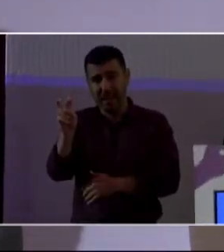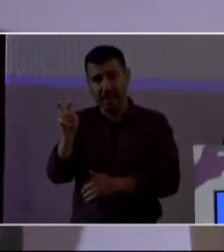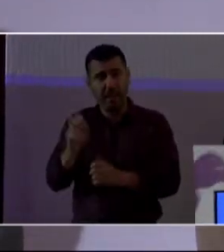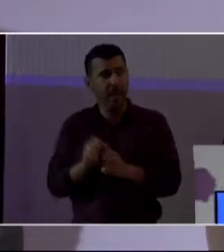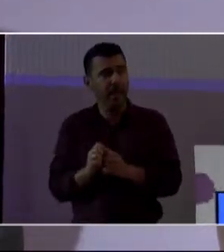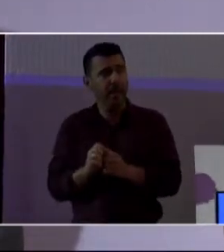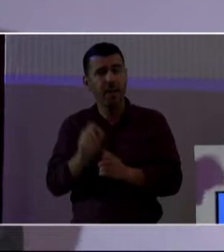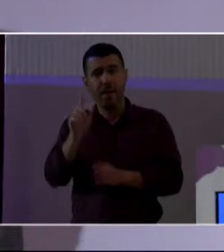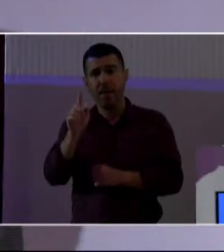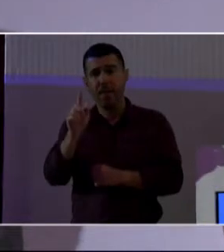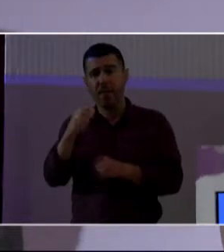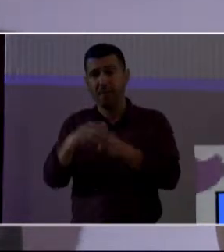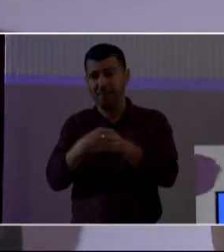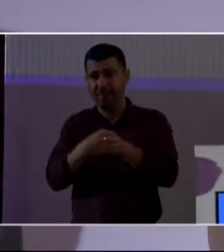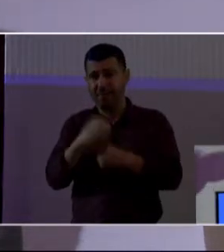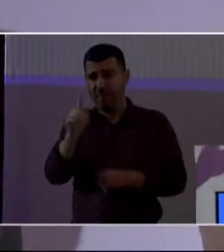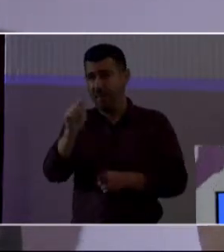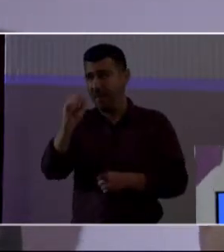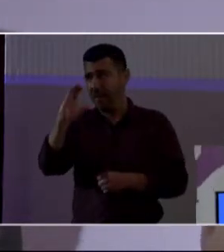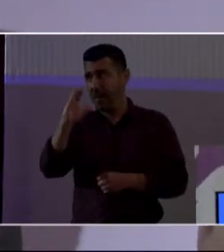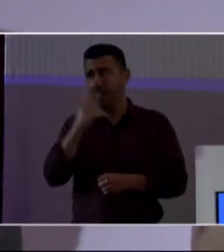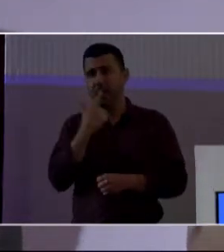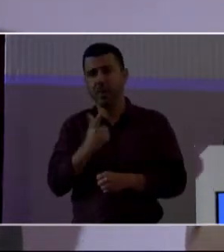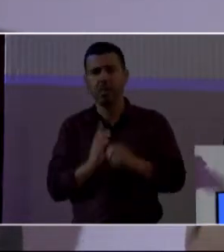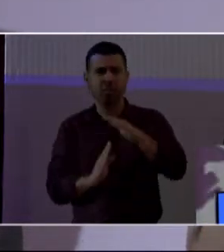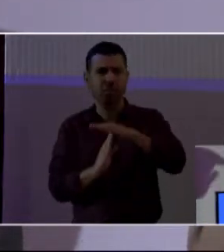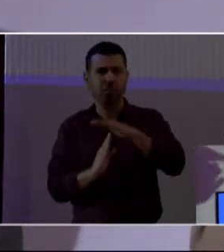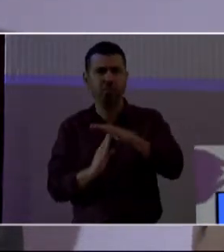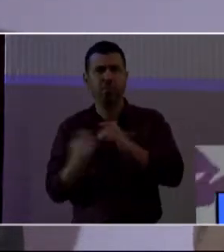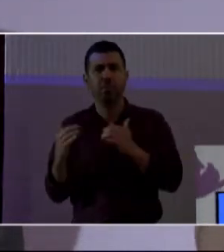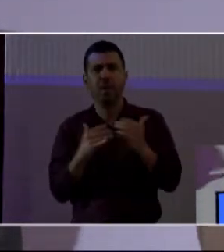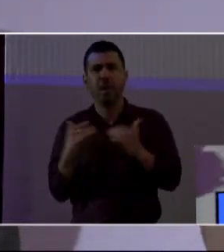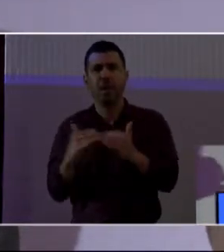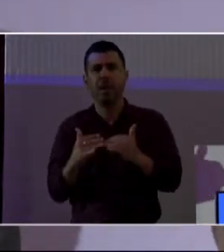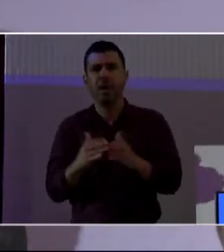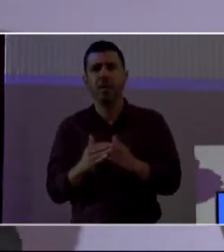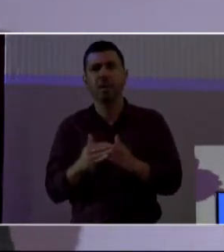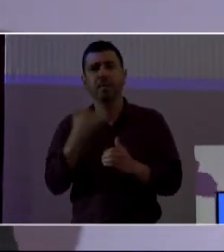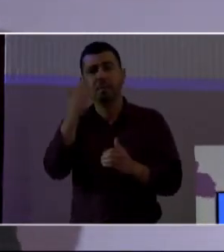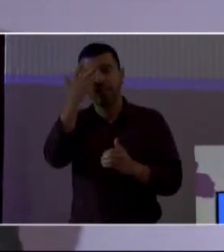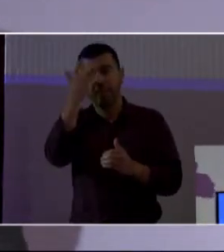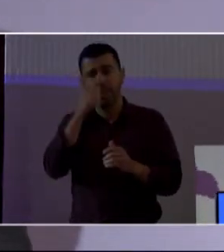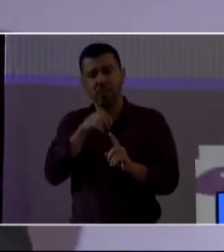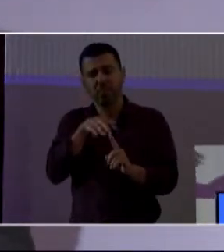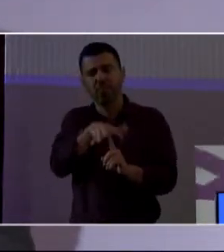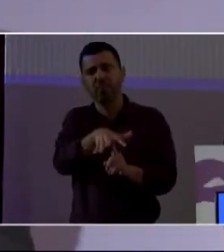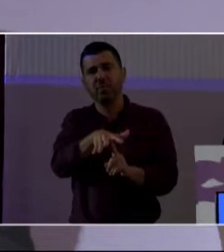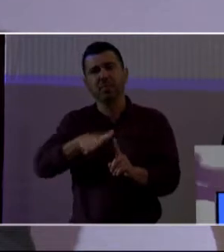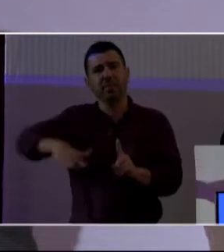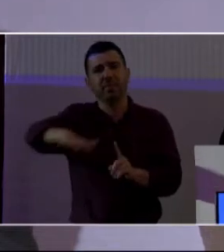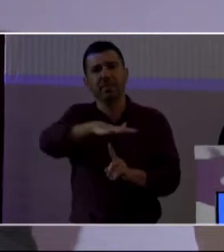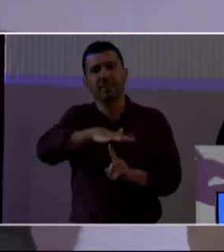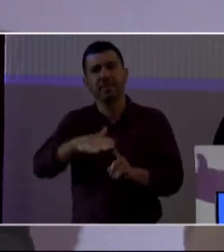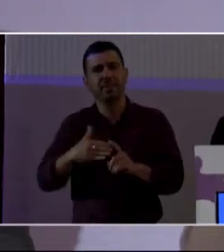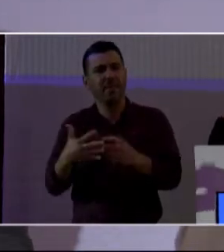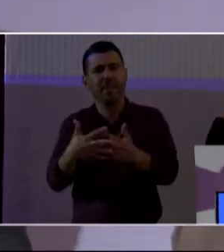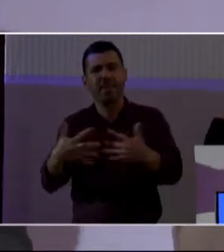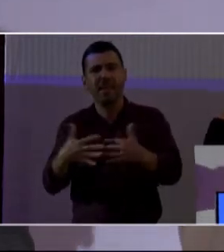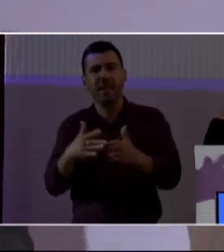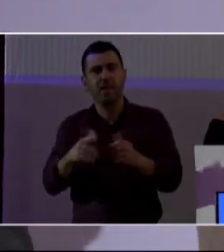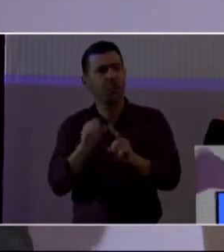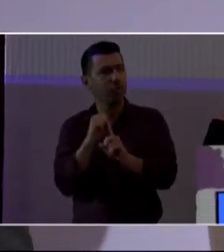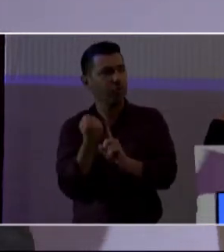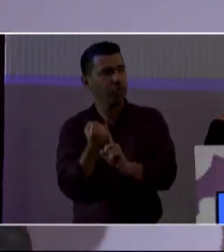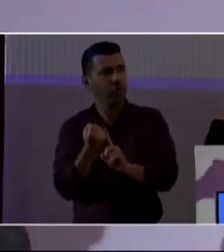parar la guerra, porque si no paramos la guerra, pues el daño en el tejido social va a ser impresionante y va a ser difícil